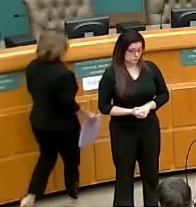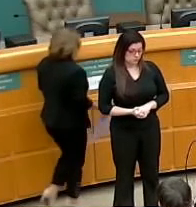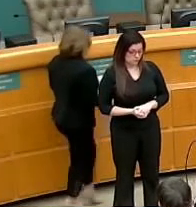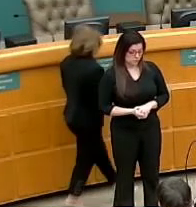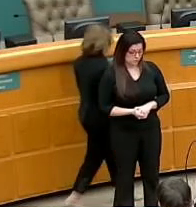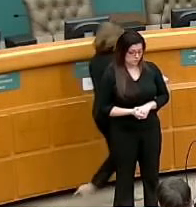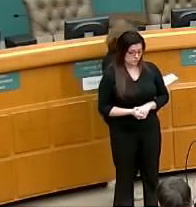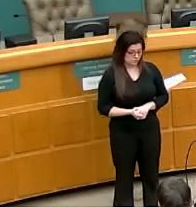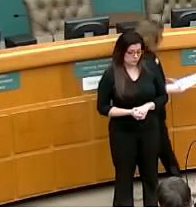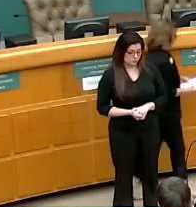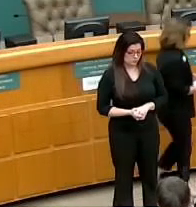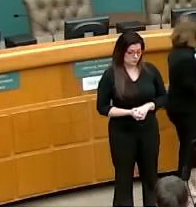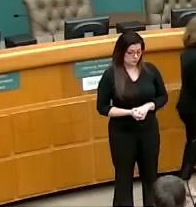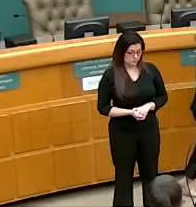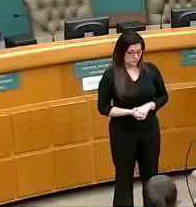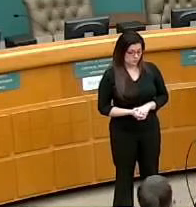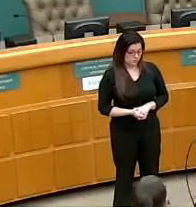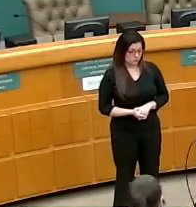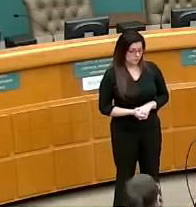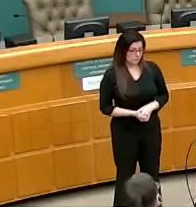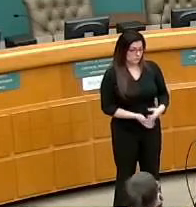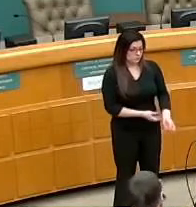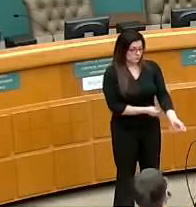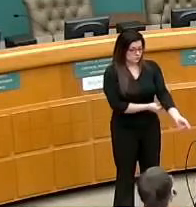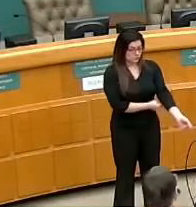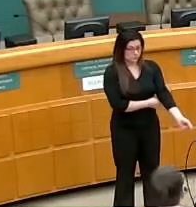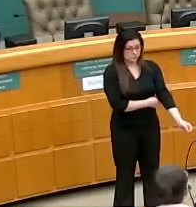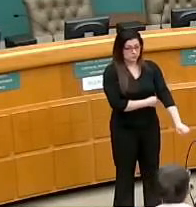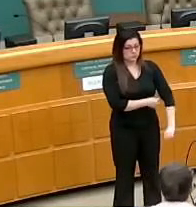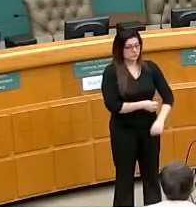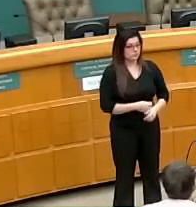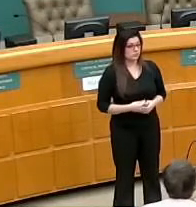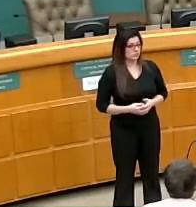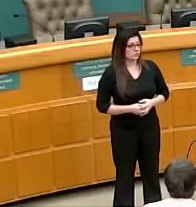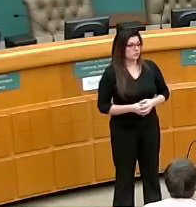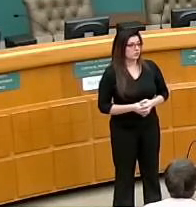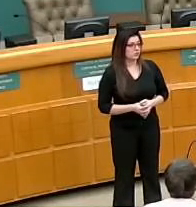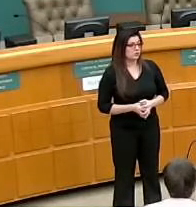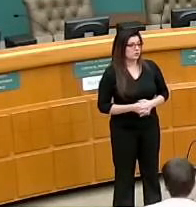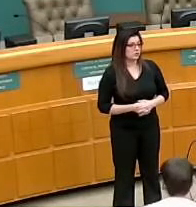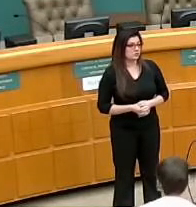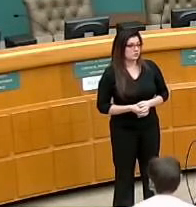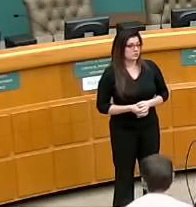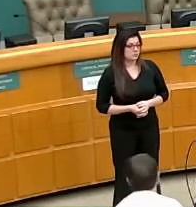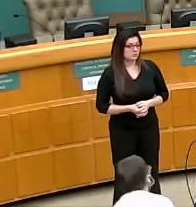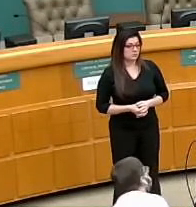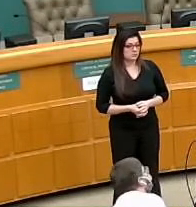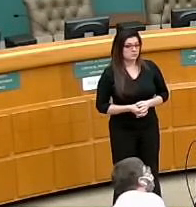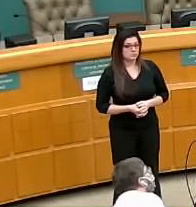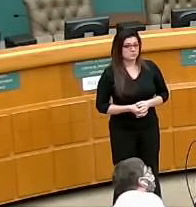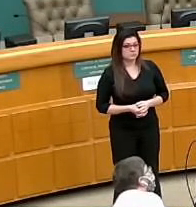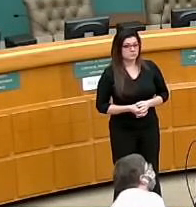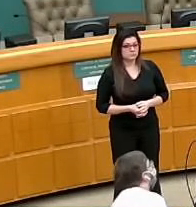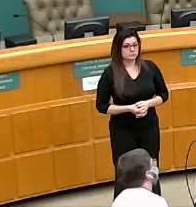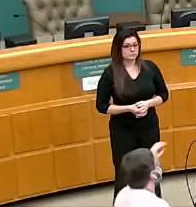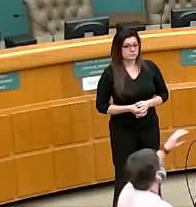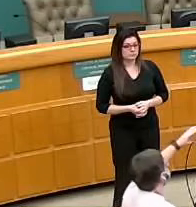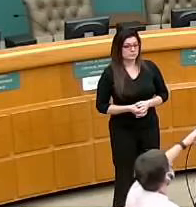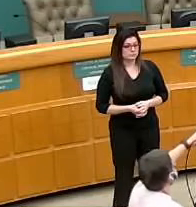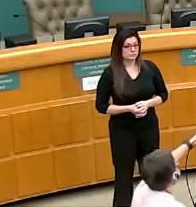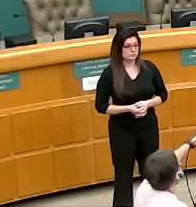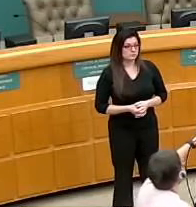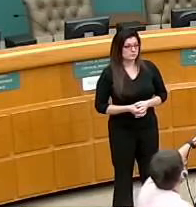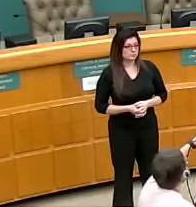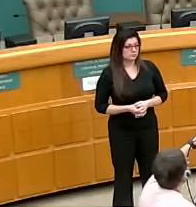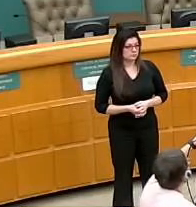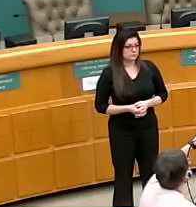que el distanciamiento social da buenos resultados. Si no pudo ver la presentación, esta se encuentra en el sitio de la ciudad, así como en la página de Facebook. El sitio